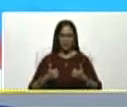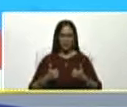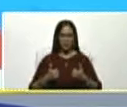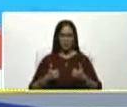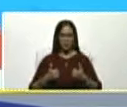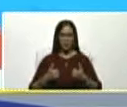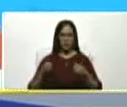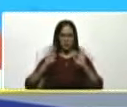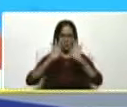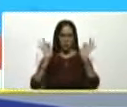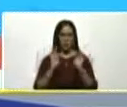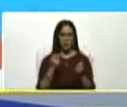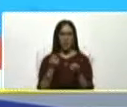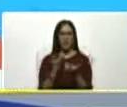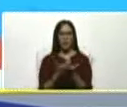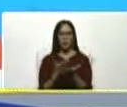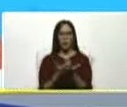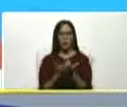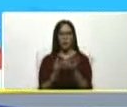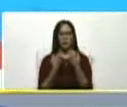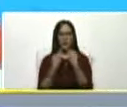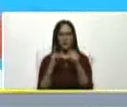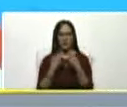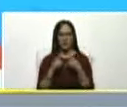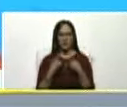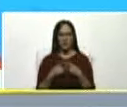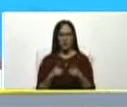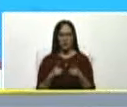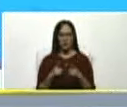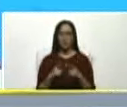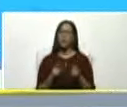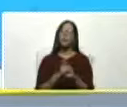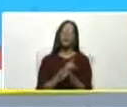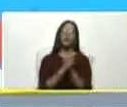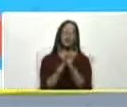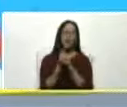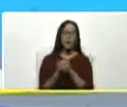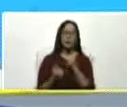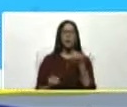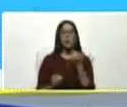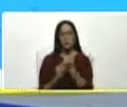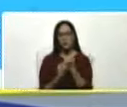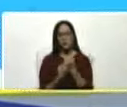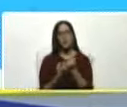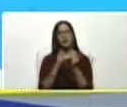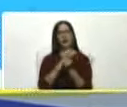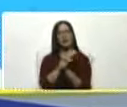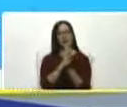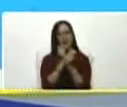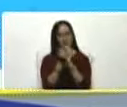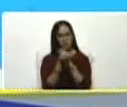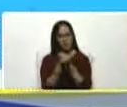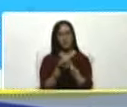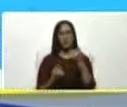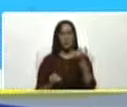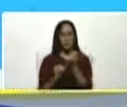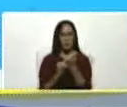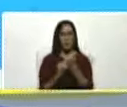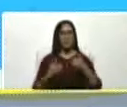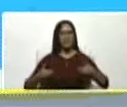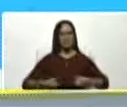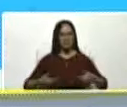del modelo económico diversificado que por los cambios que impulsamos, las transformaciones que hemos impulsado en